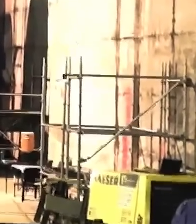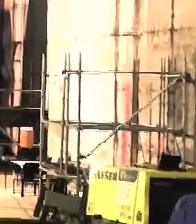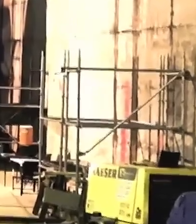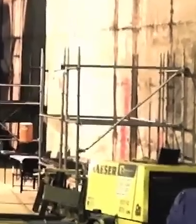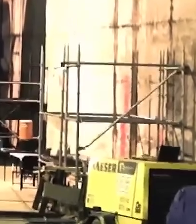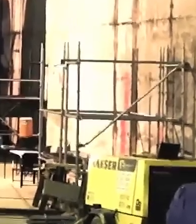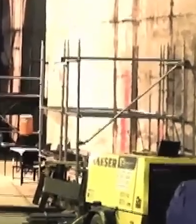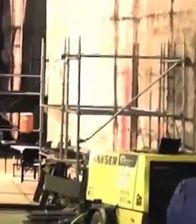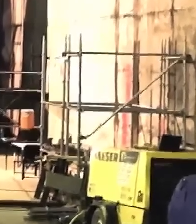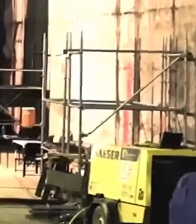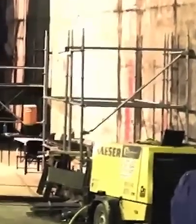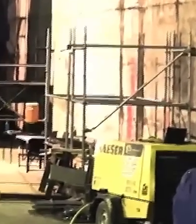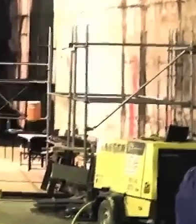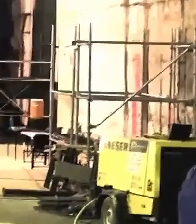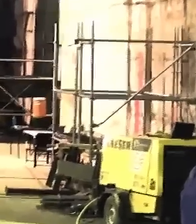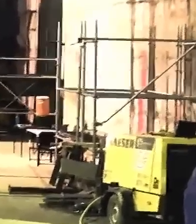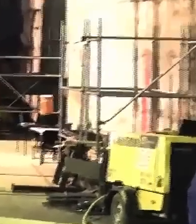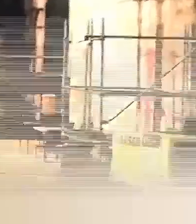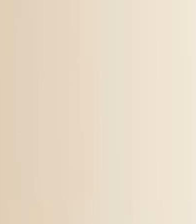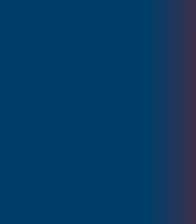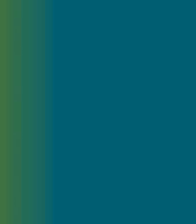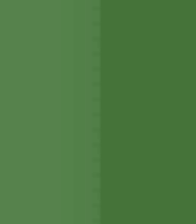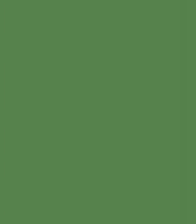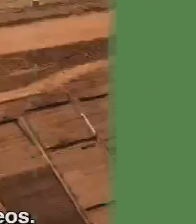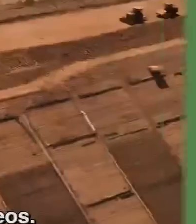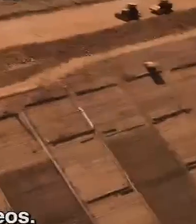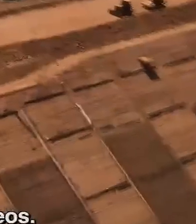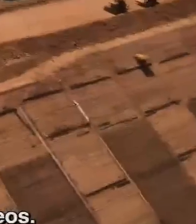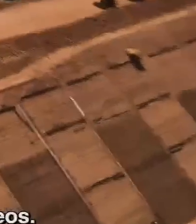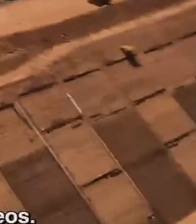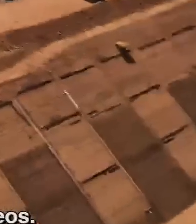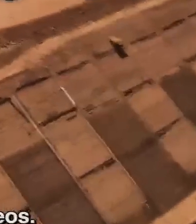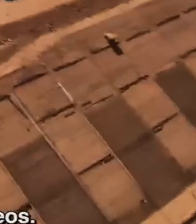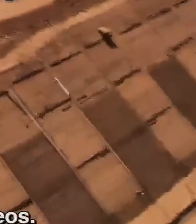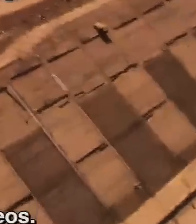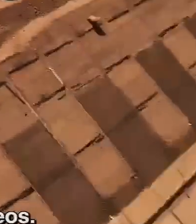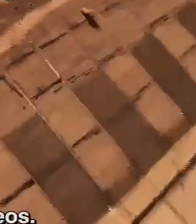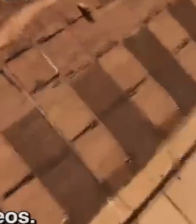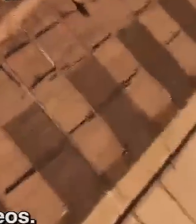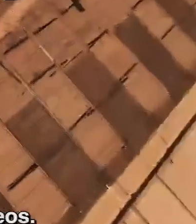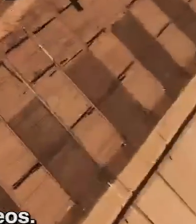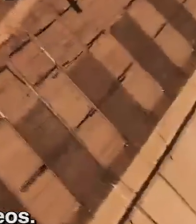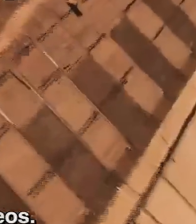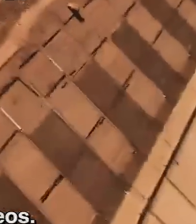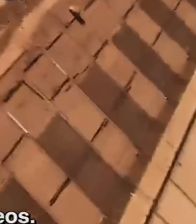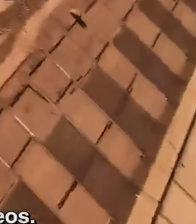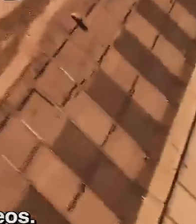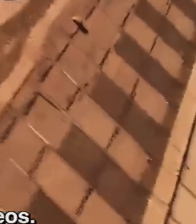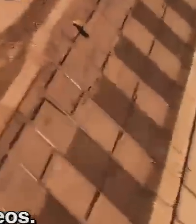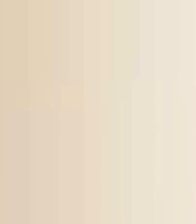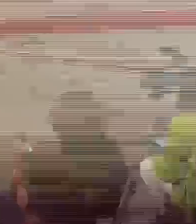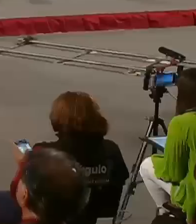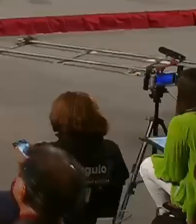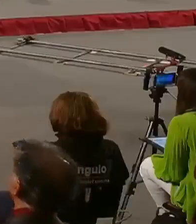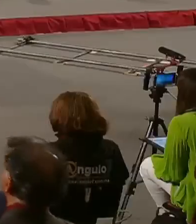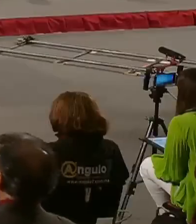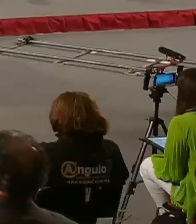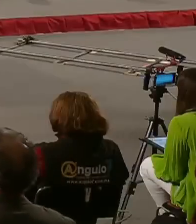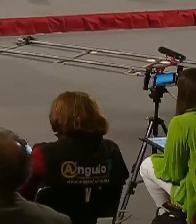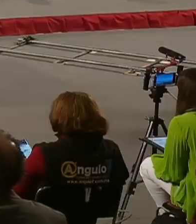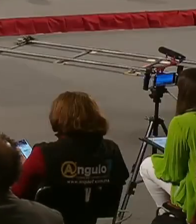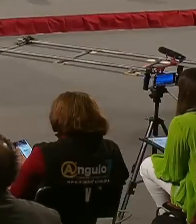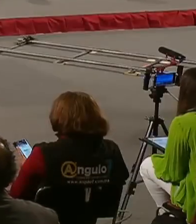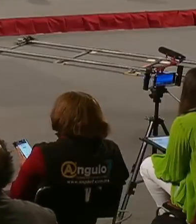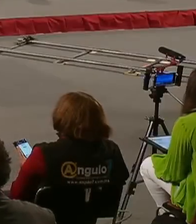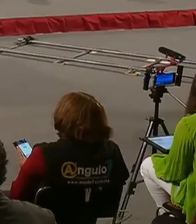desvío y 1 para equipamiento electromecánico. En su construcción se han generado 4.083 empleos.